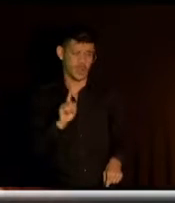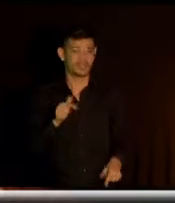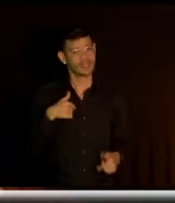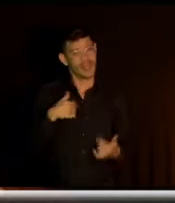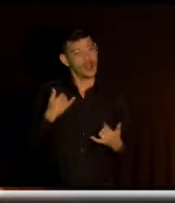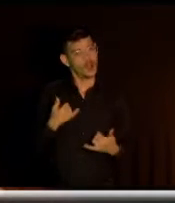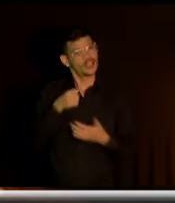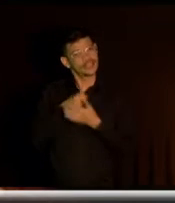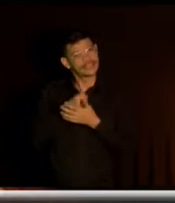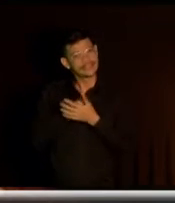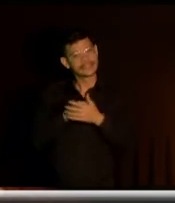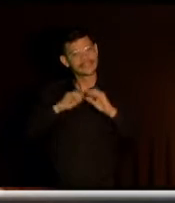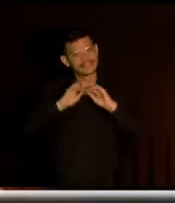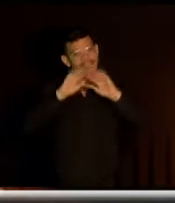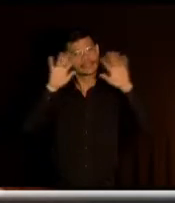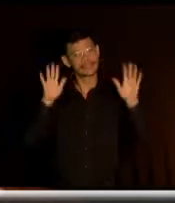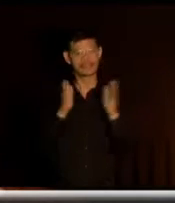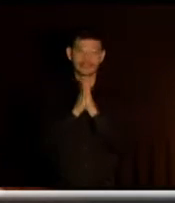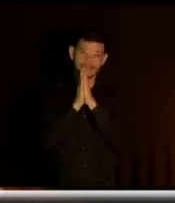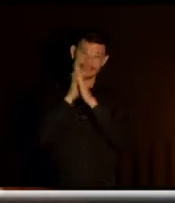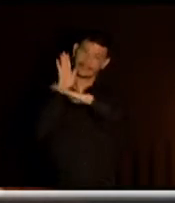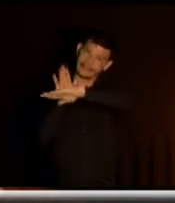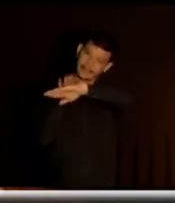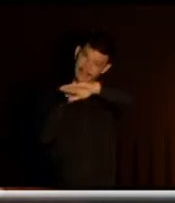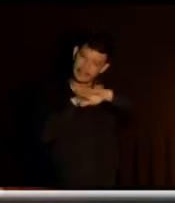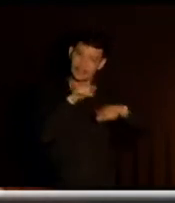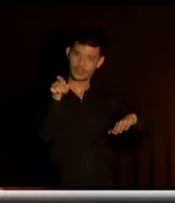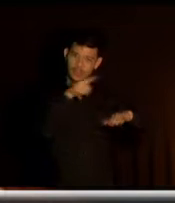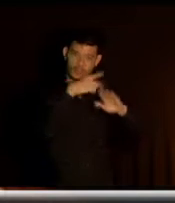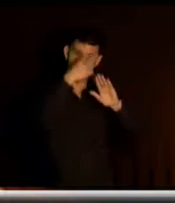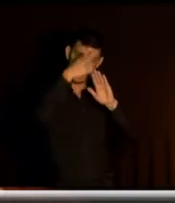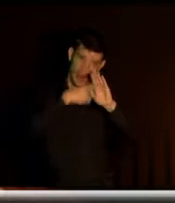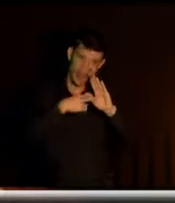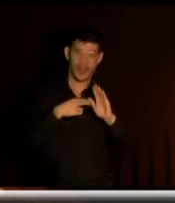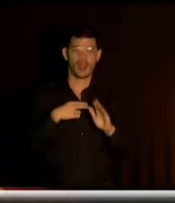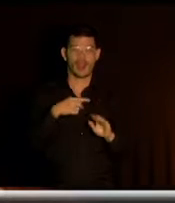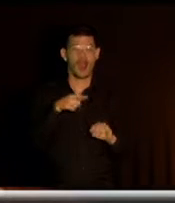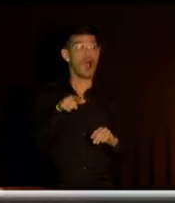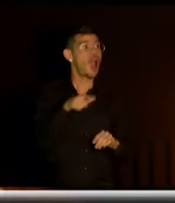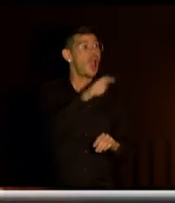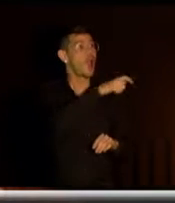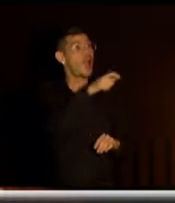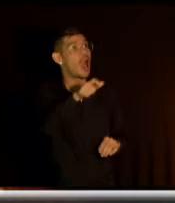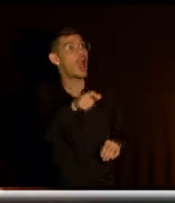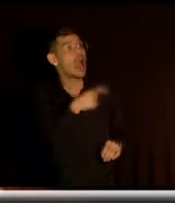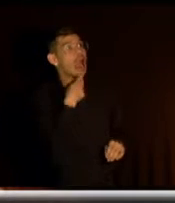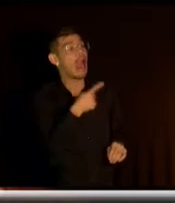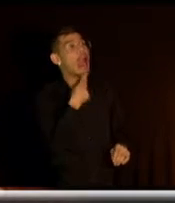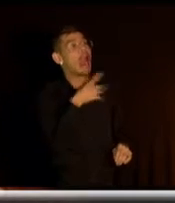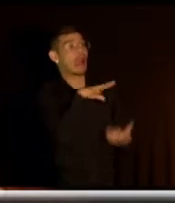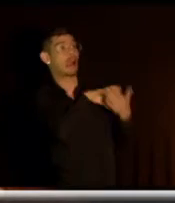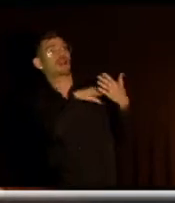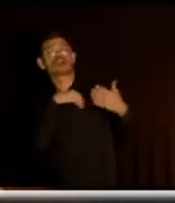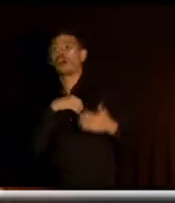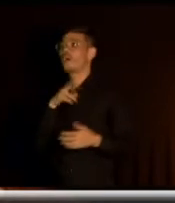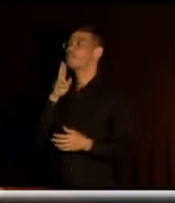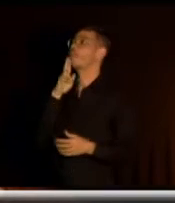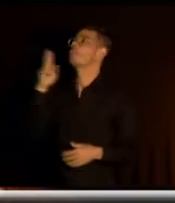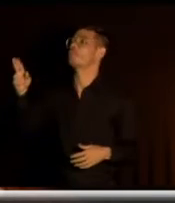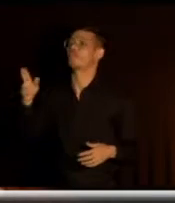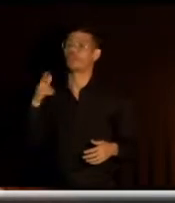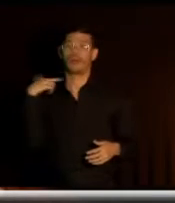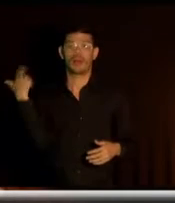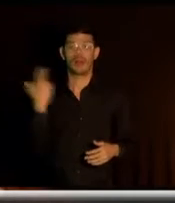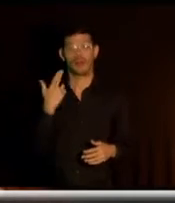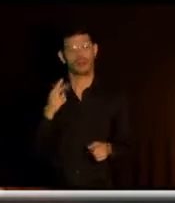es a que lean, a que no repitan lo que los demás dicen y a que no se dejen convencer, sino que